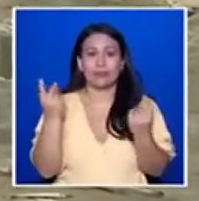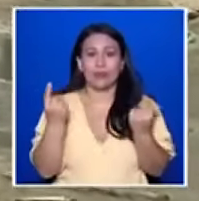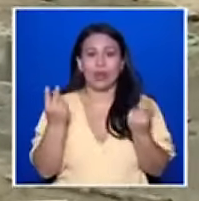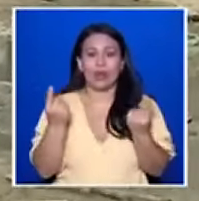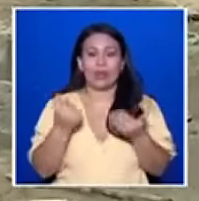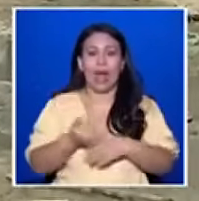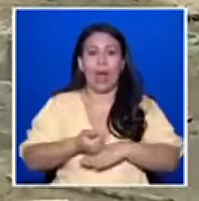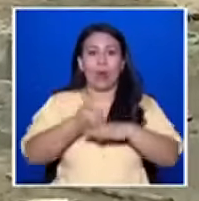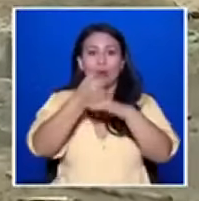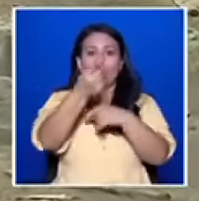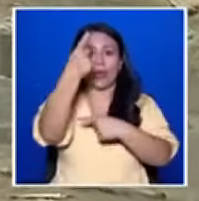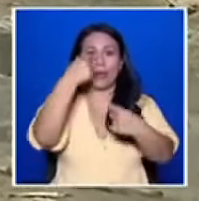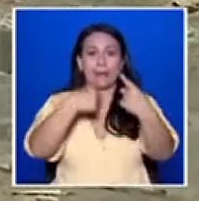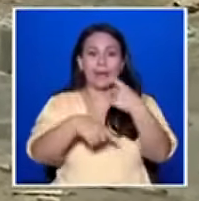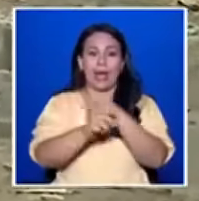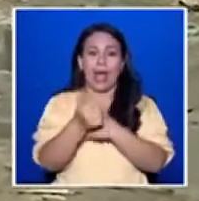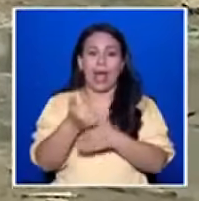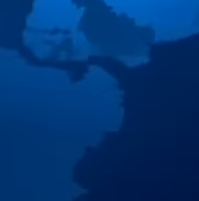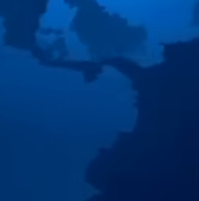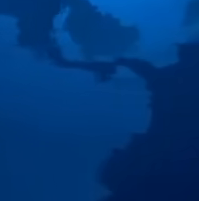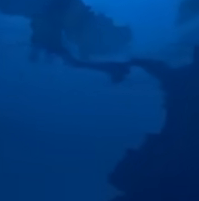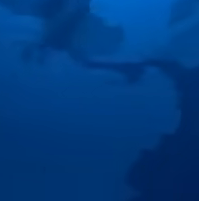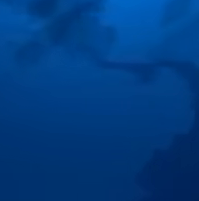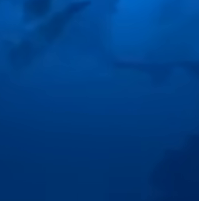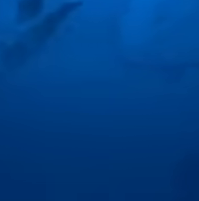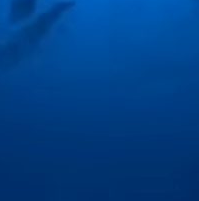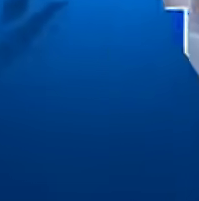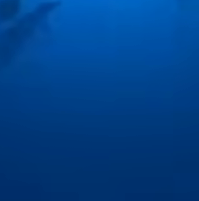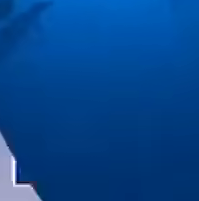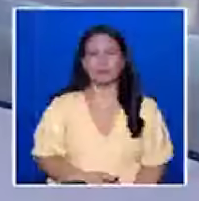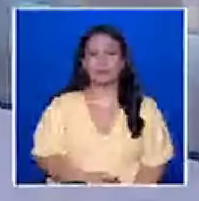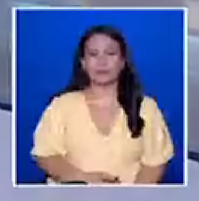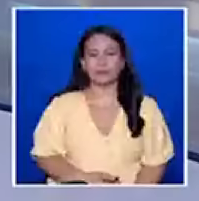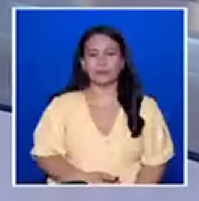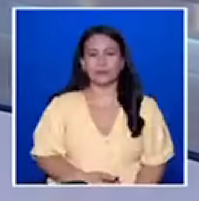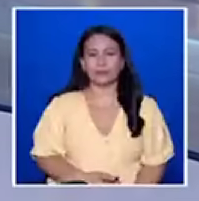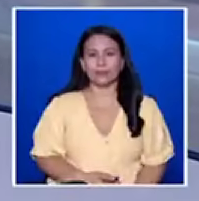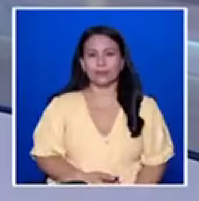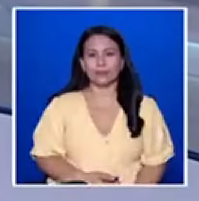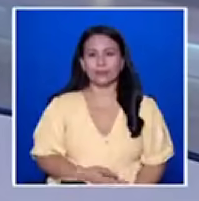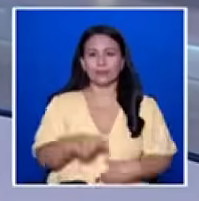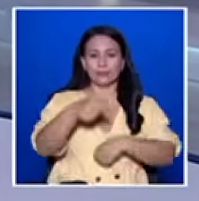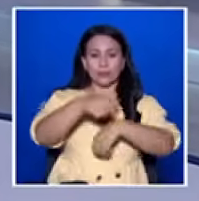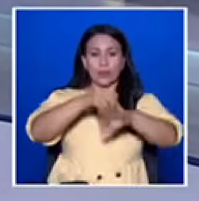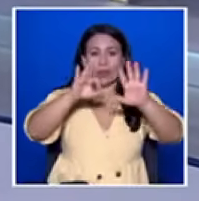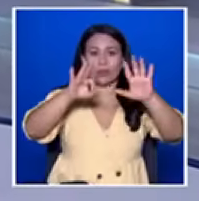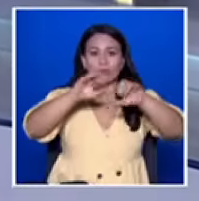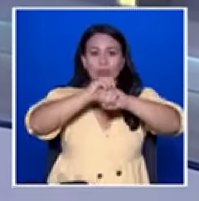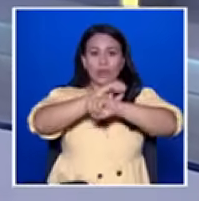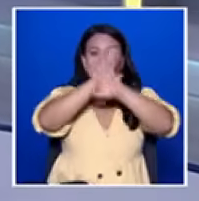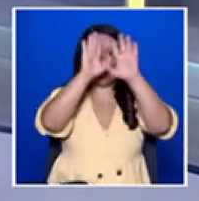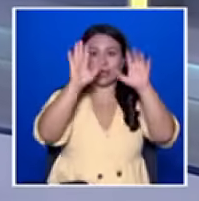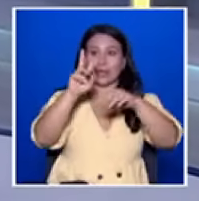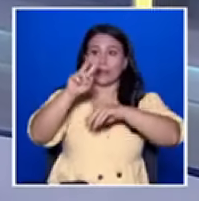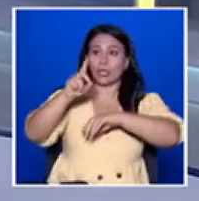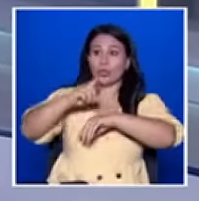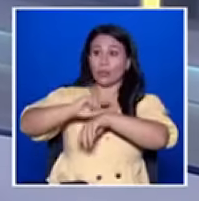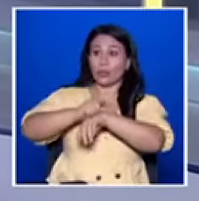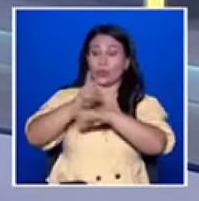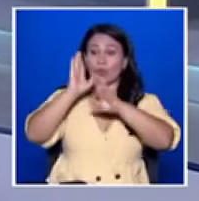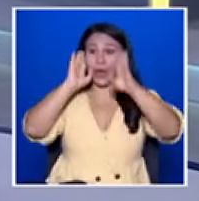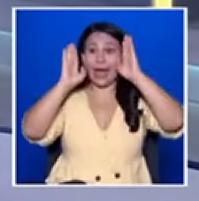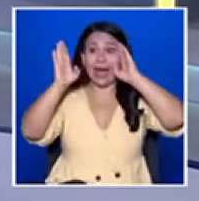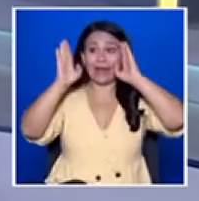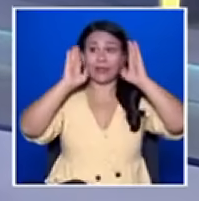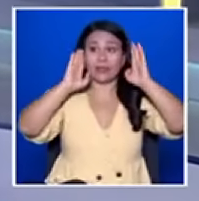intervención de las autoridades con el arreglo de calles. Son las 8 de la mañana con 21 minutos. Mucha atención